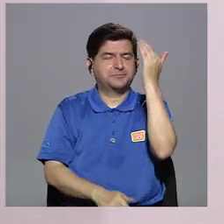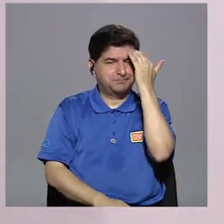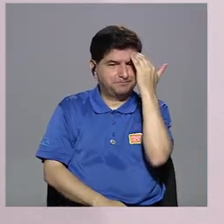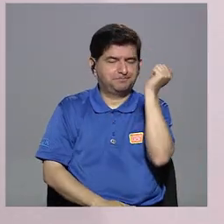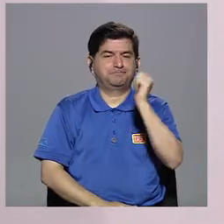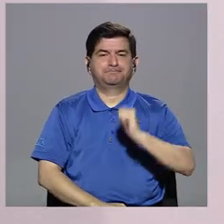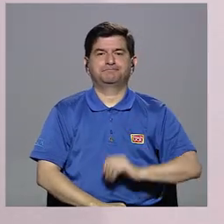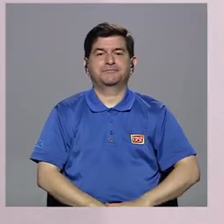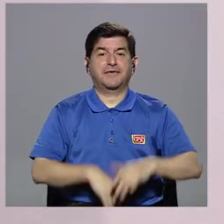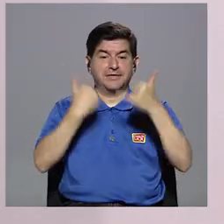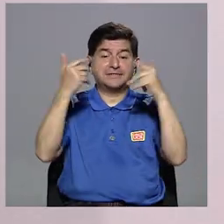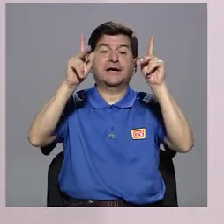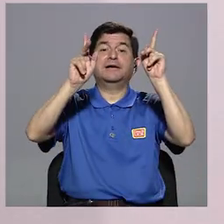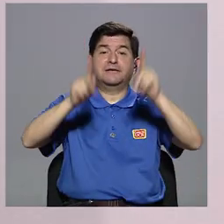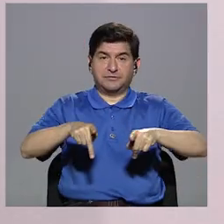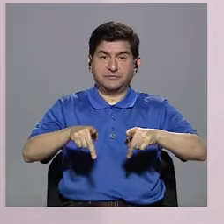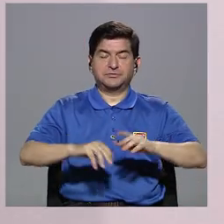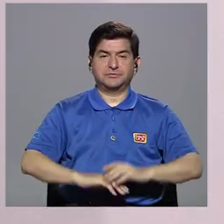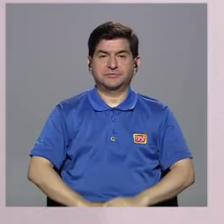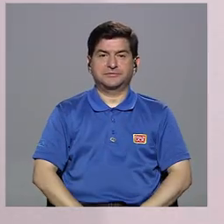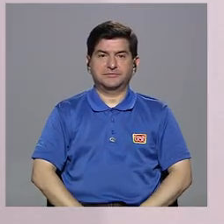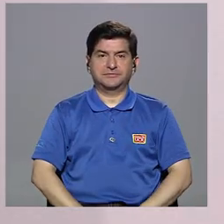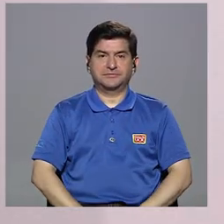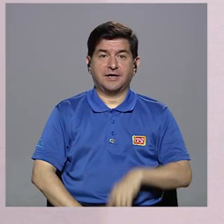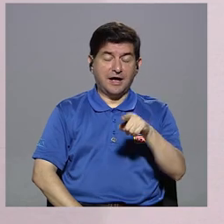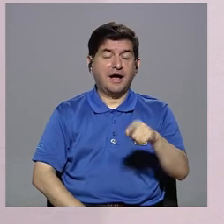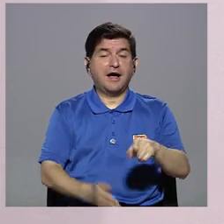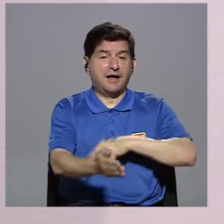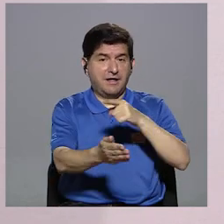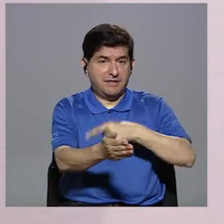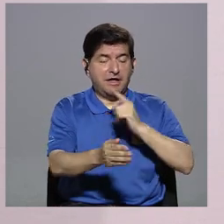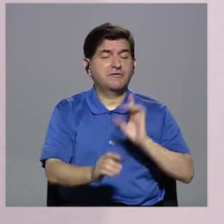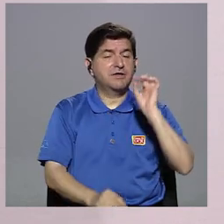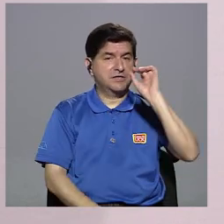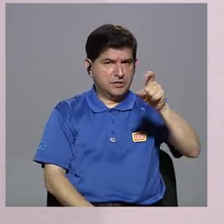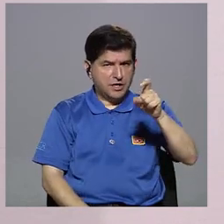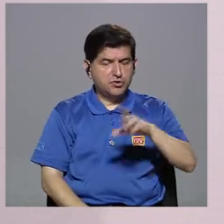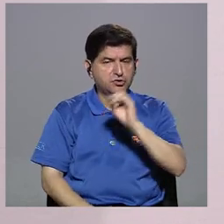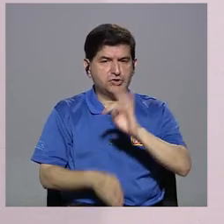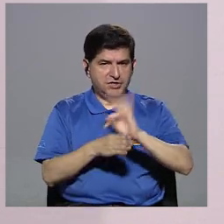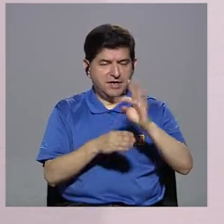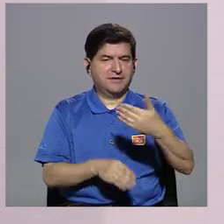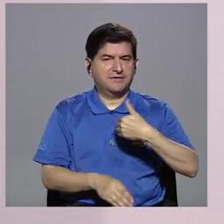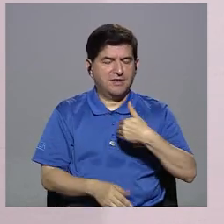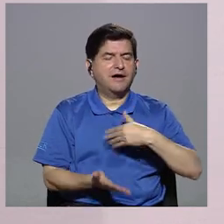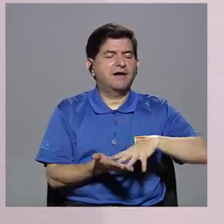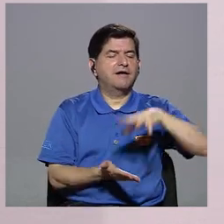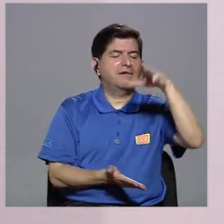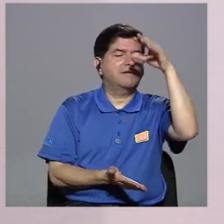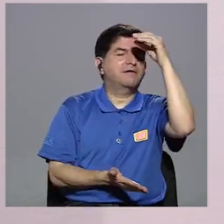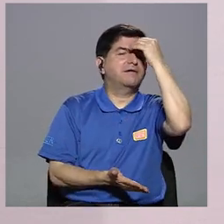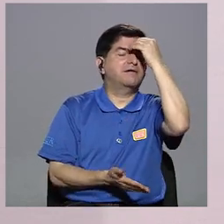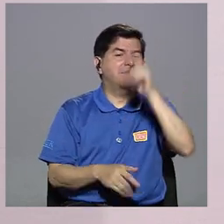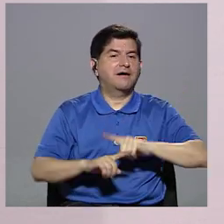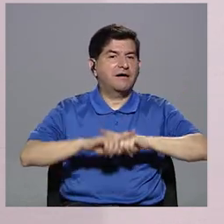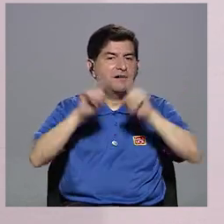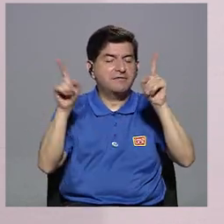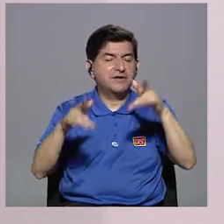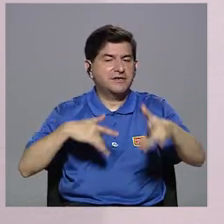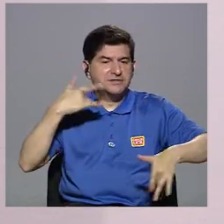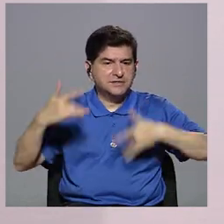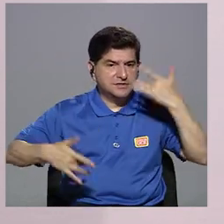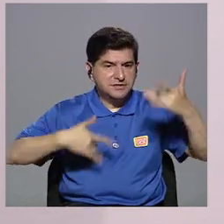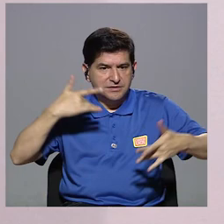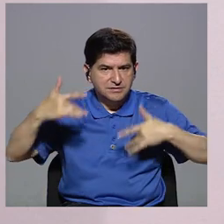cardio y entonces ya al paciente diabético y diagnosticado y con tratamiento aprende a diferenciar